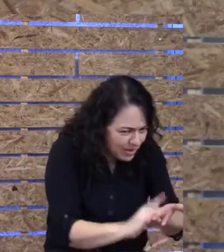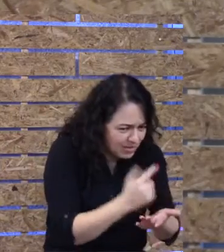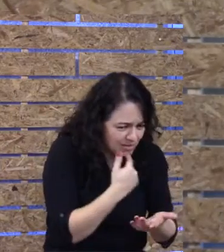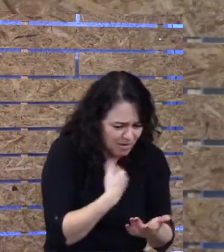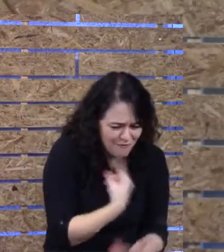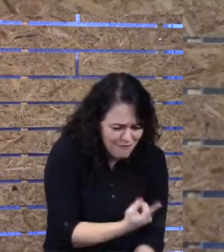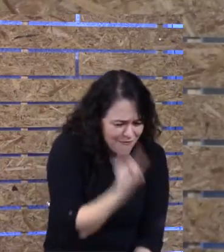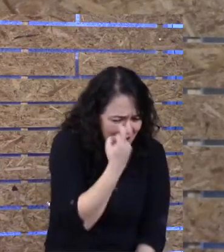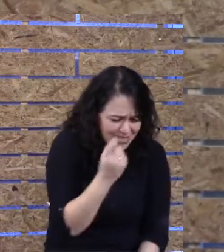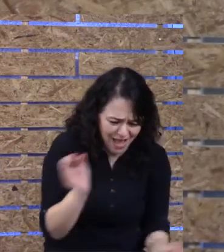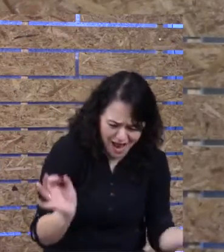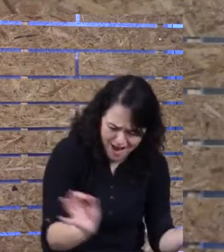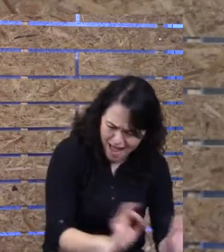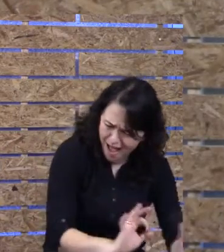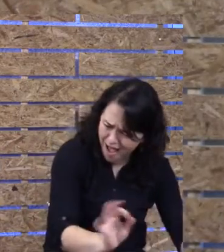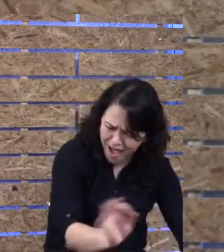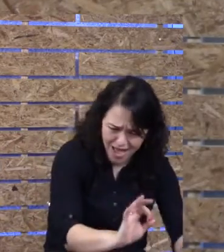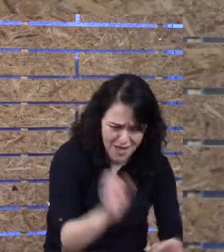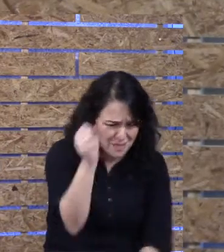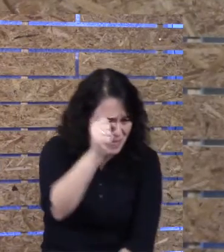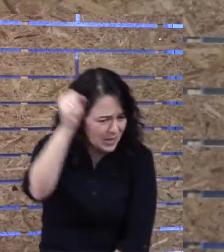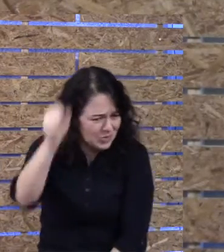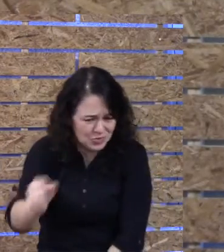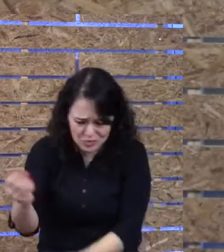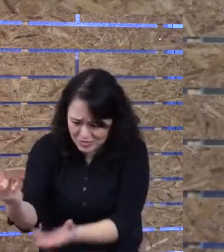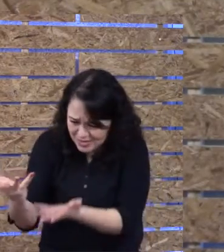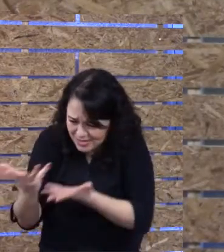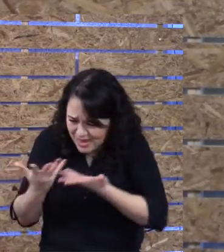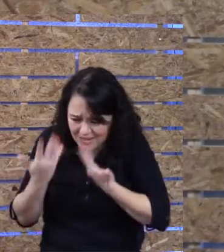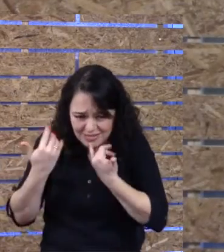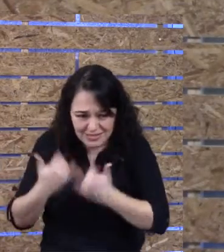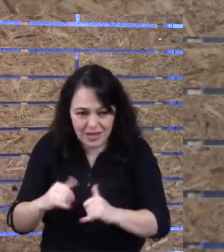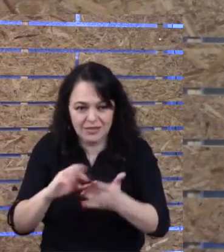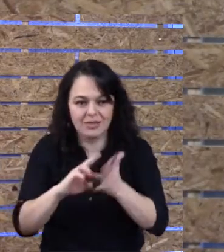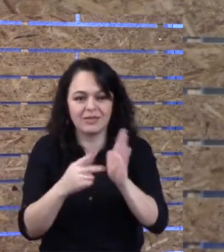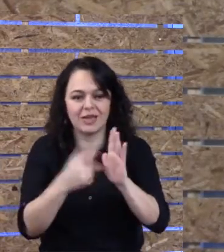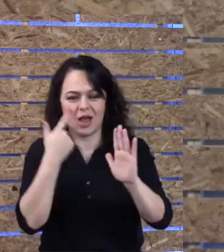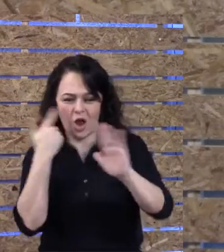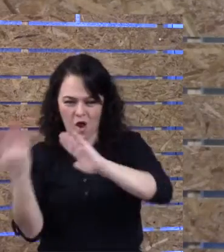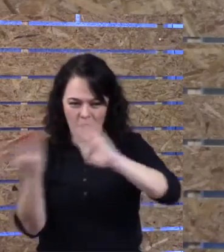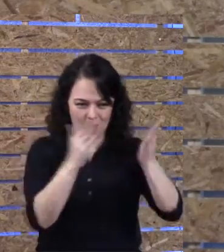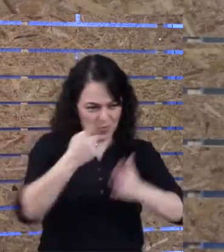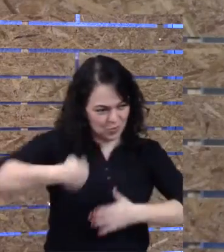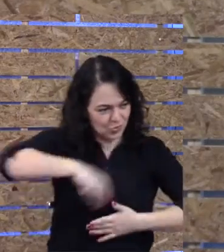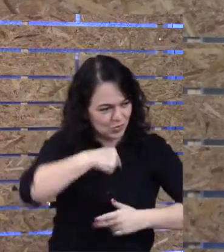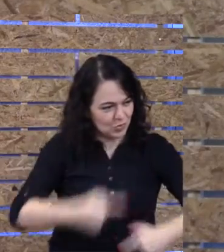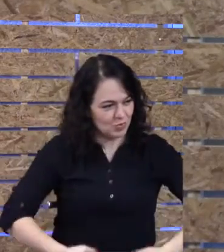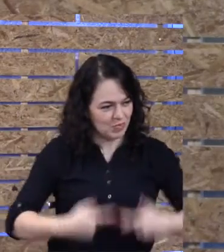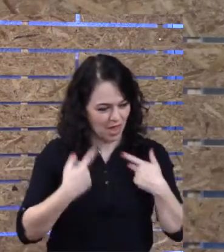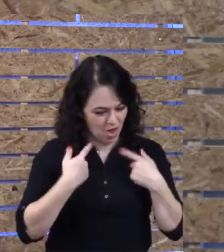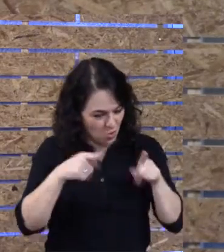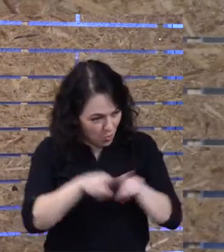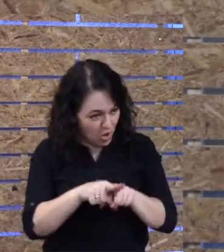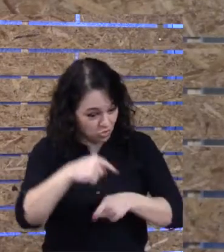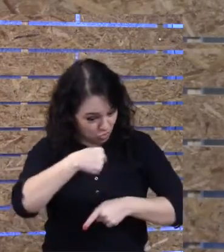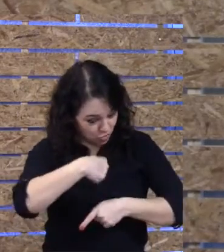cosa que debemos chequear es, ¿estoy siendo oveja para Jesús? Estoy dejando que Él